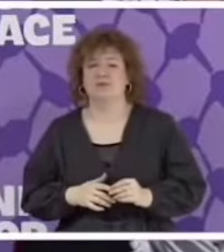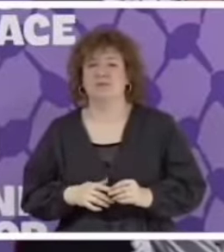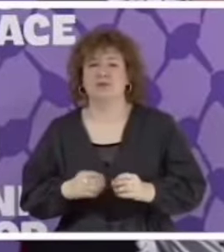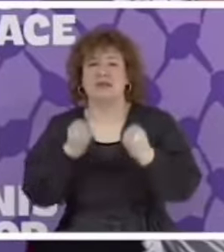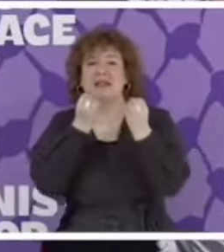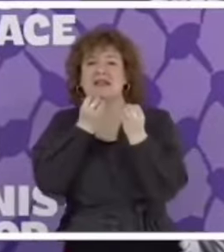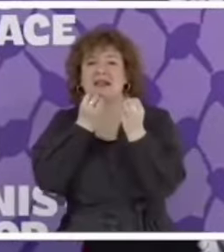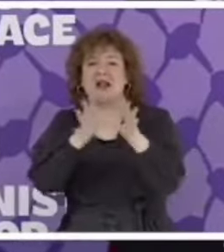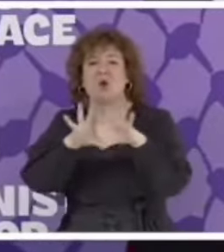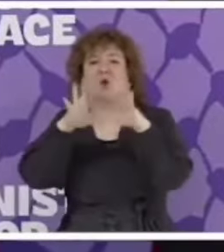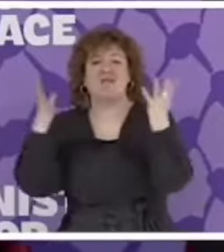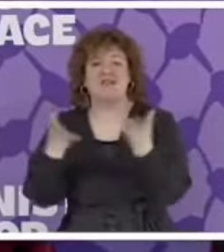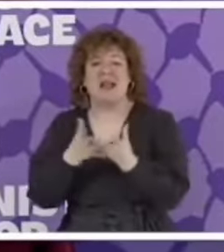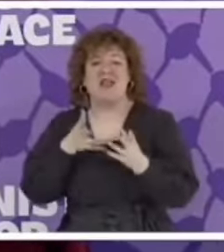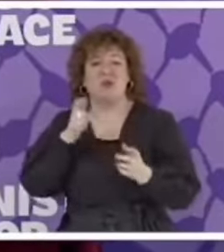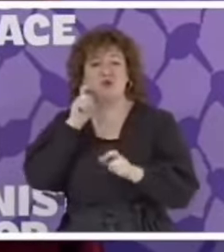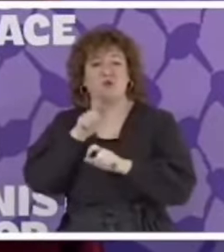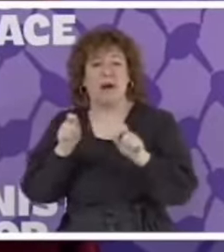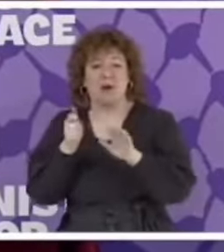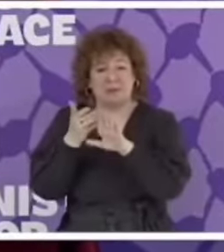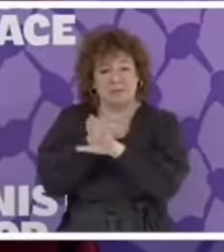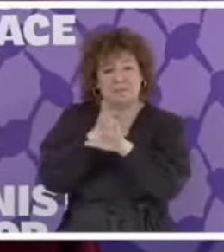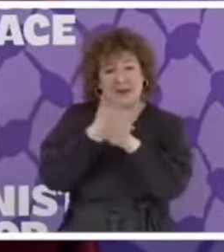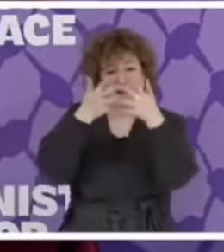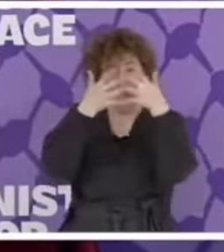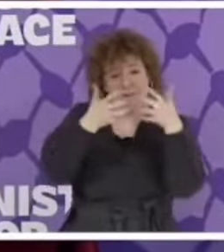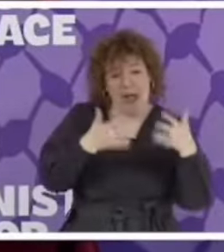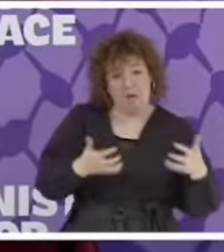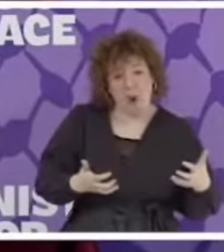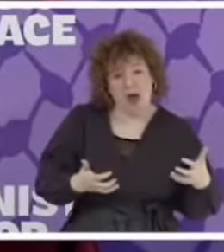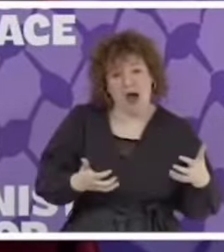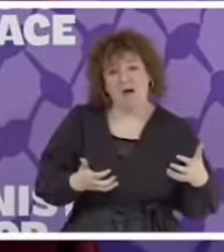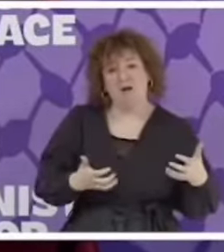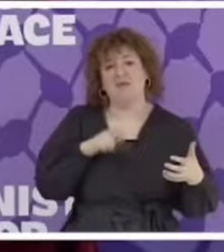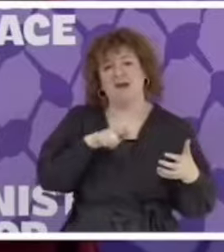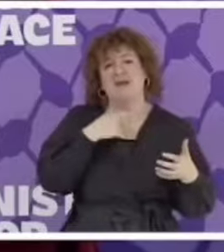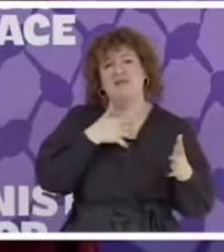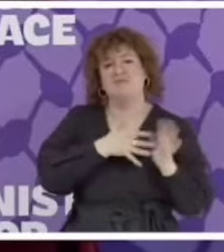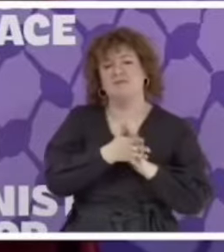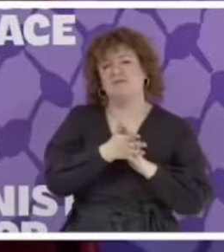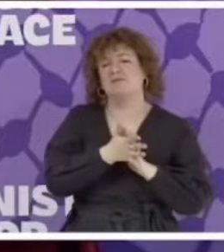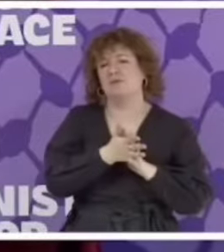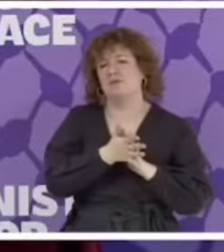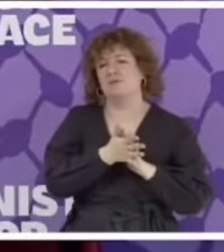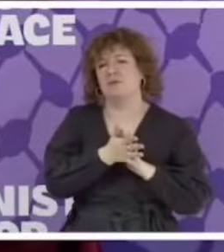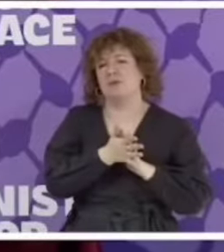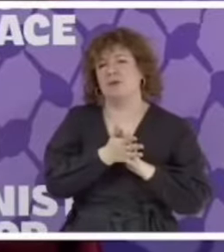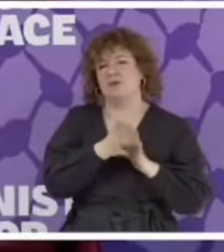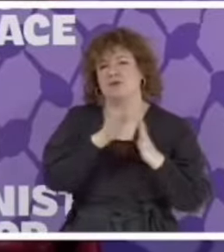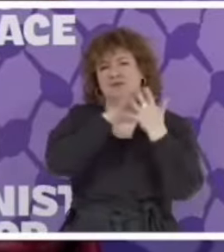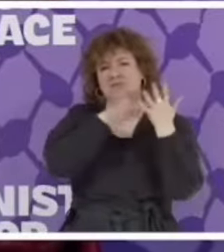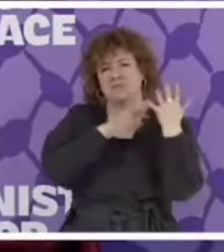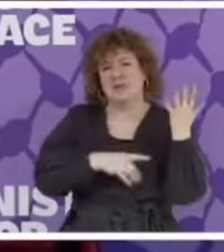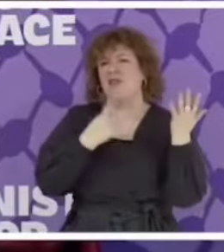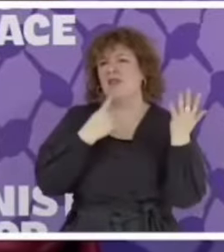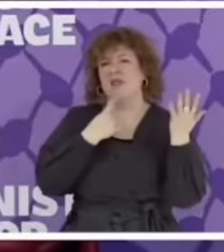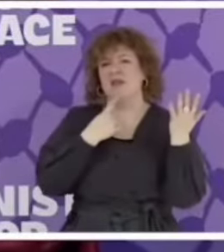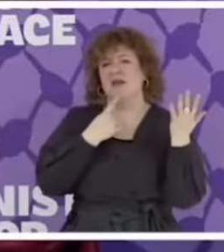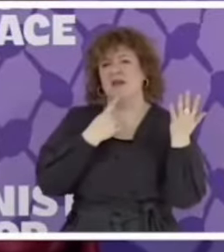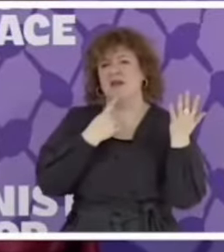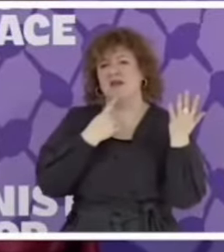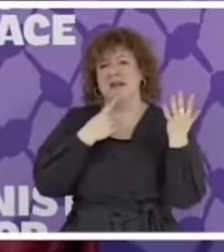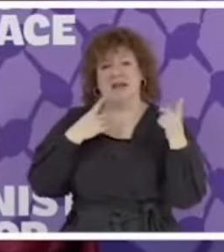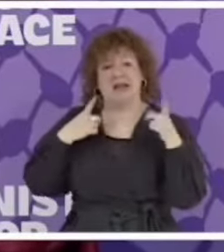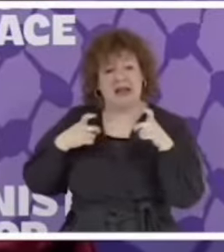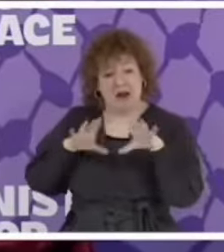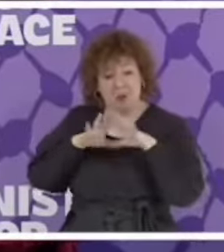la Declaración Universal de los Derechos Humanos, el preámbulo, allí donde se explica por qué la humanidad llegaba después de dos